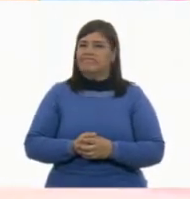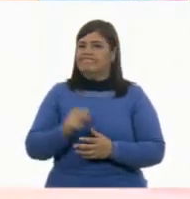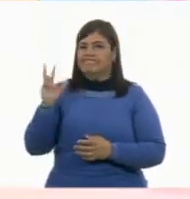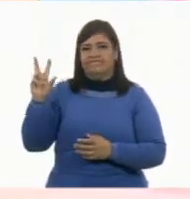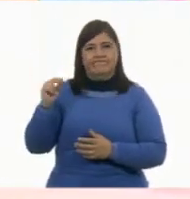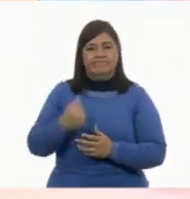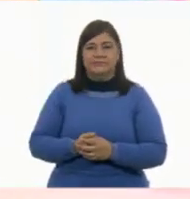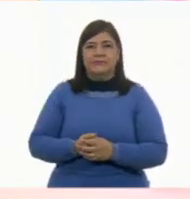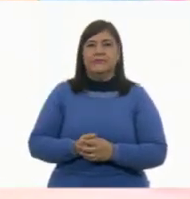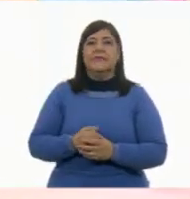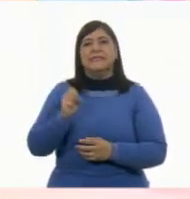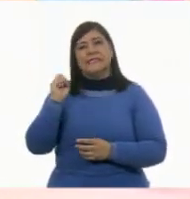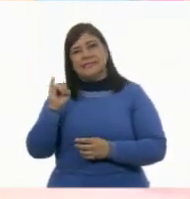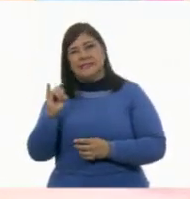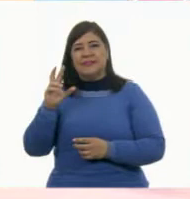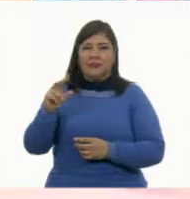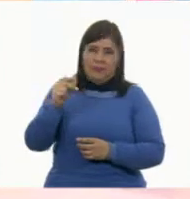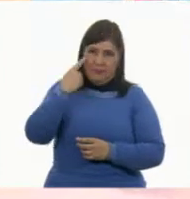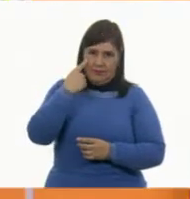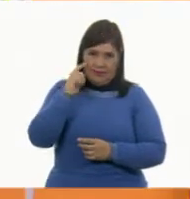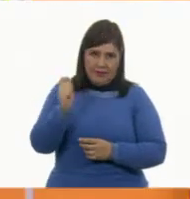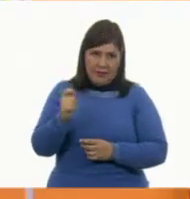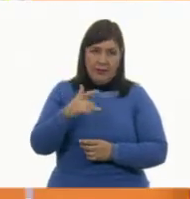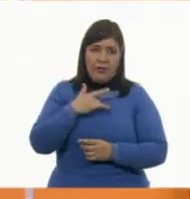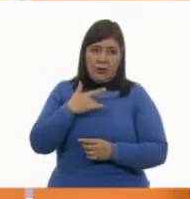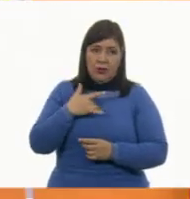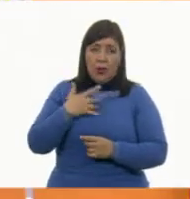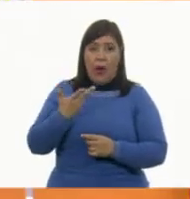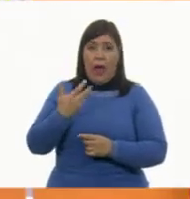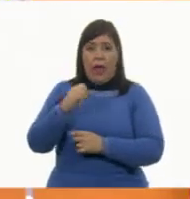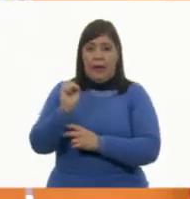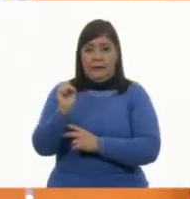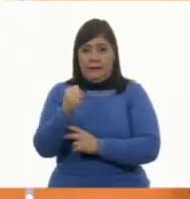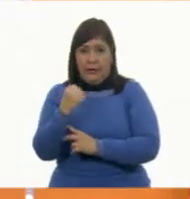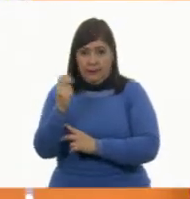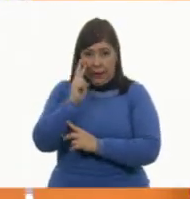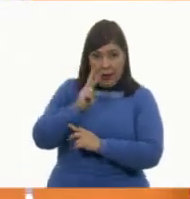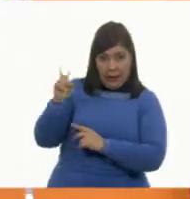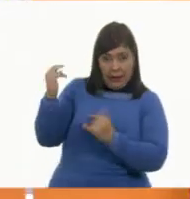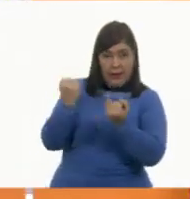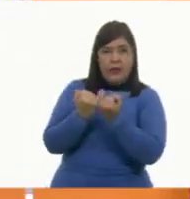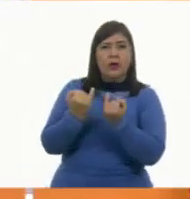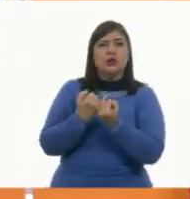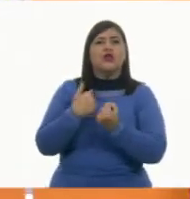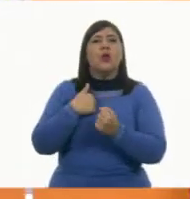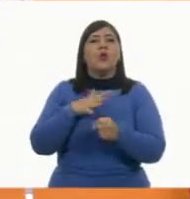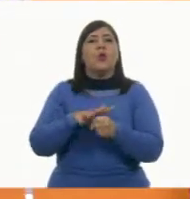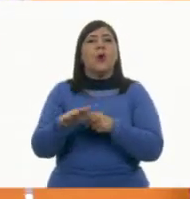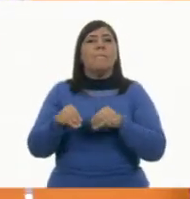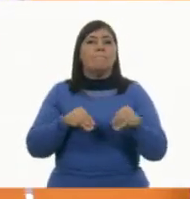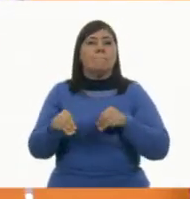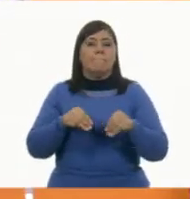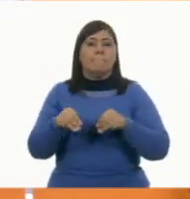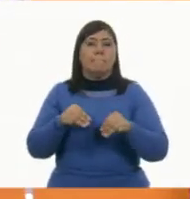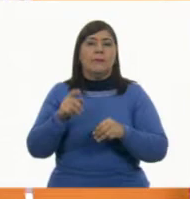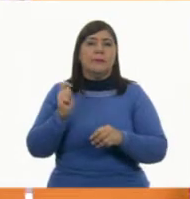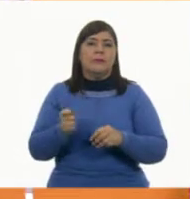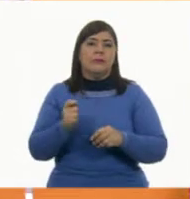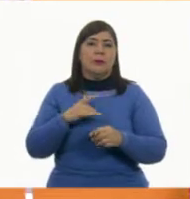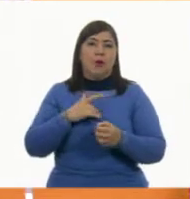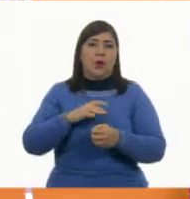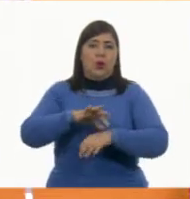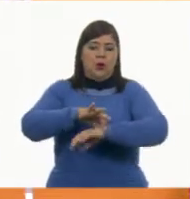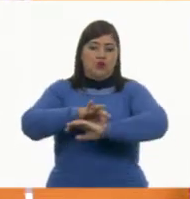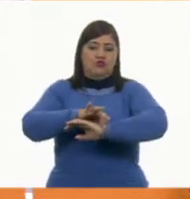No. Sí y no, chicos, porque si yo hago este movimiento, en realidad lo que estoy moviendo son los